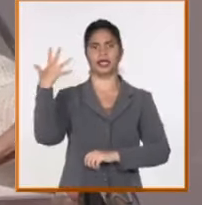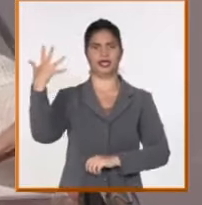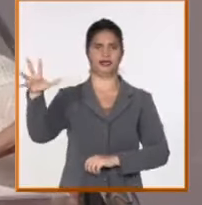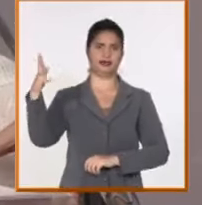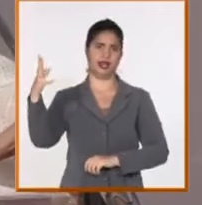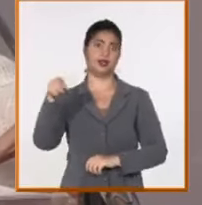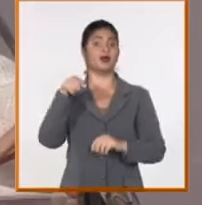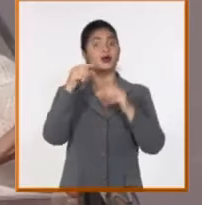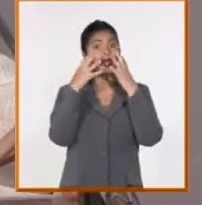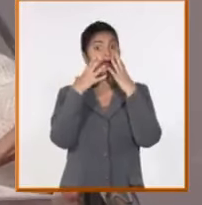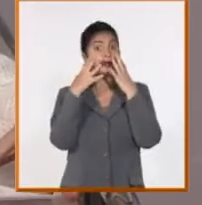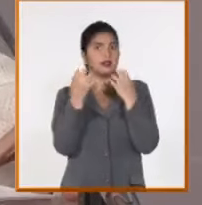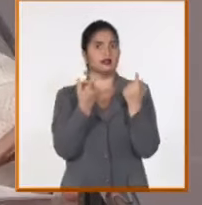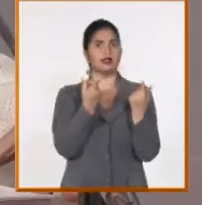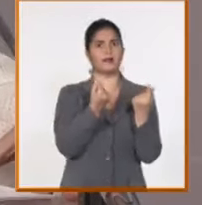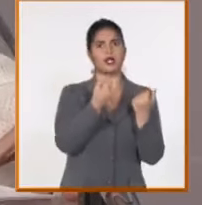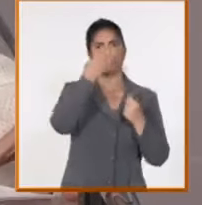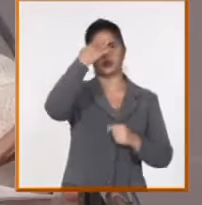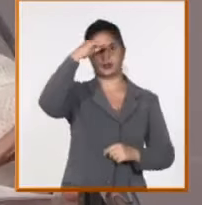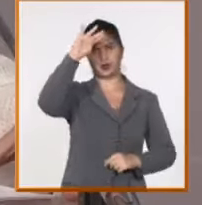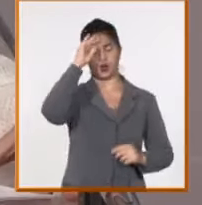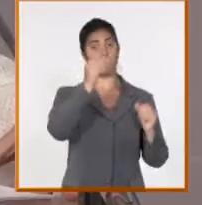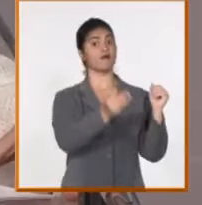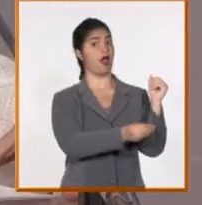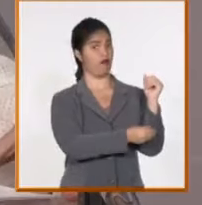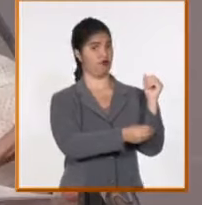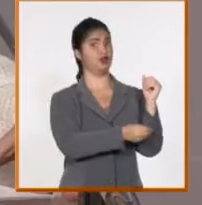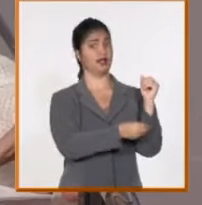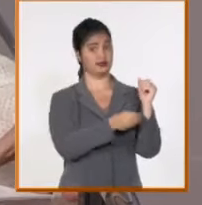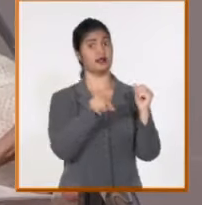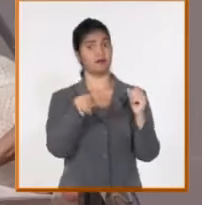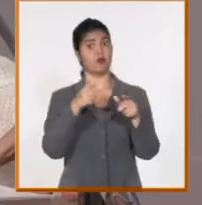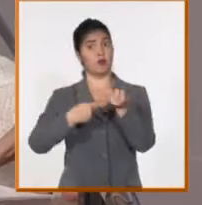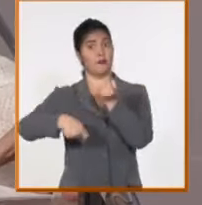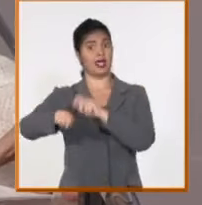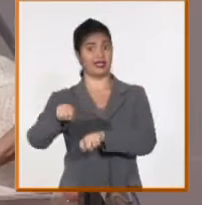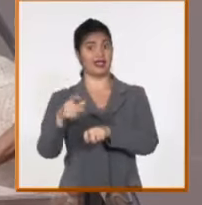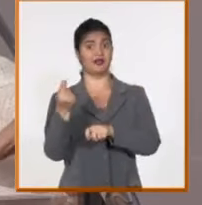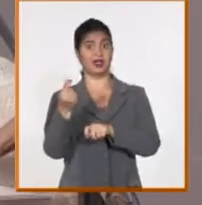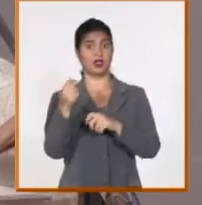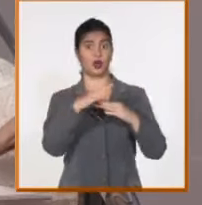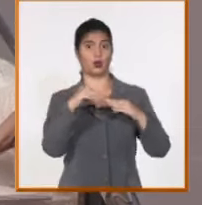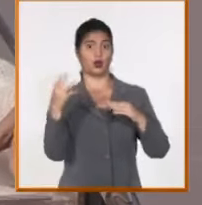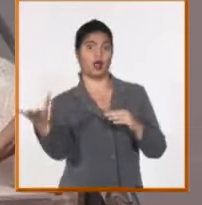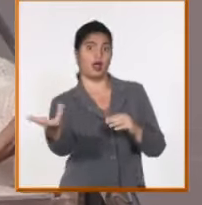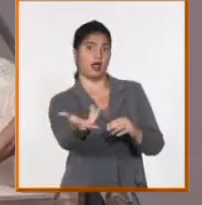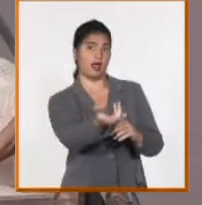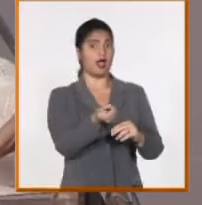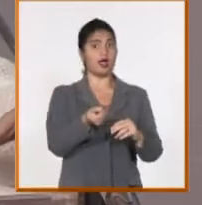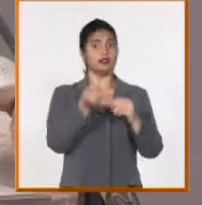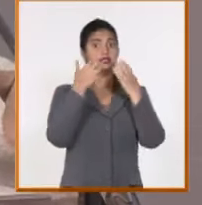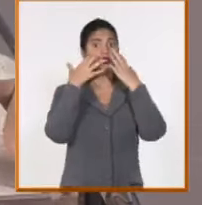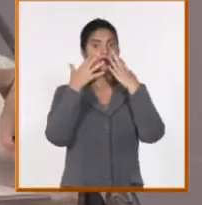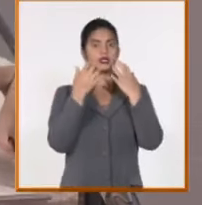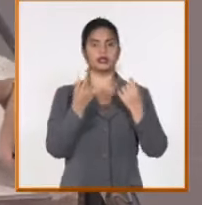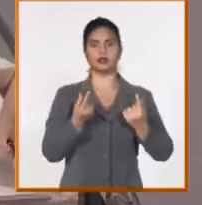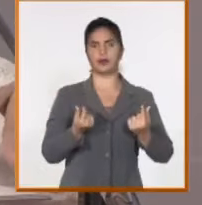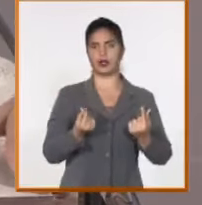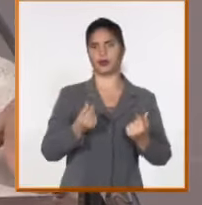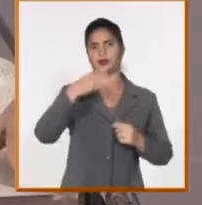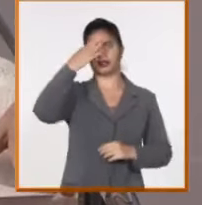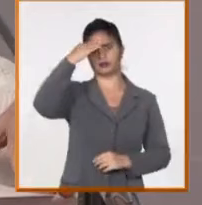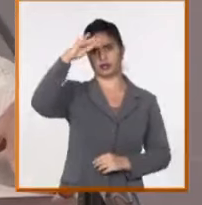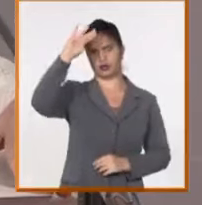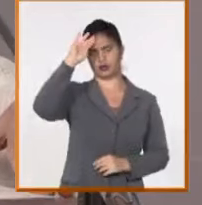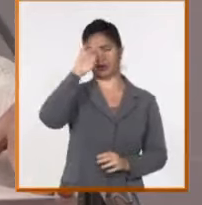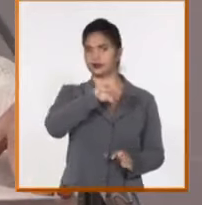cubana Y hoy como bien no nos comentó al principio nuestra presidenta es el socio cubano de las 11